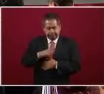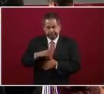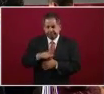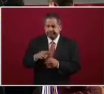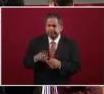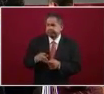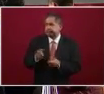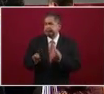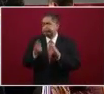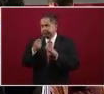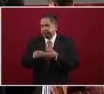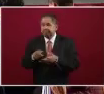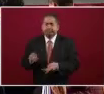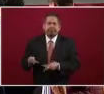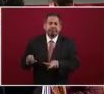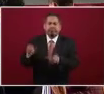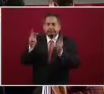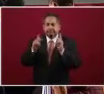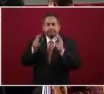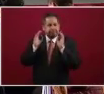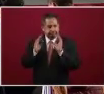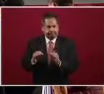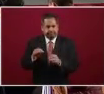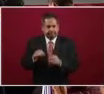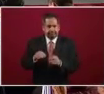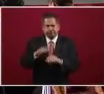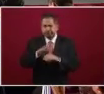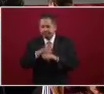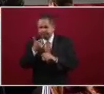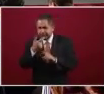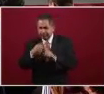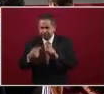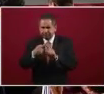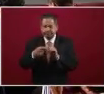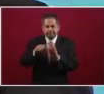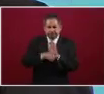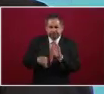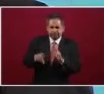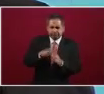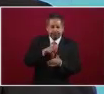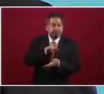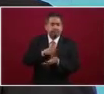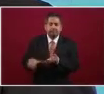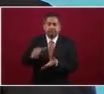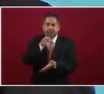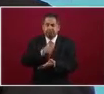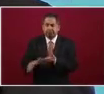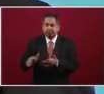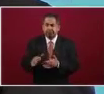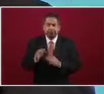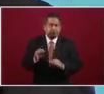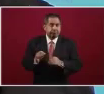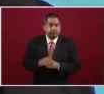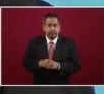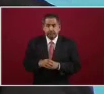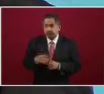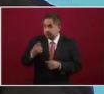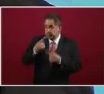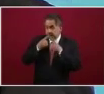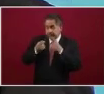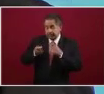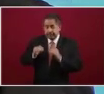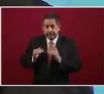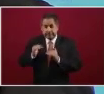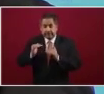buena aceptación, insisto, en el segmento bajo y mediano. Ahí sí se agotaron, se dio incluso una buena puja, en algunos